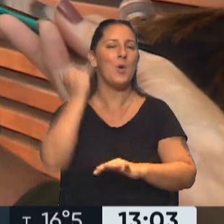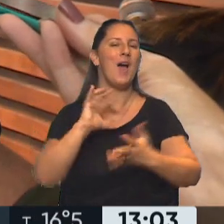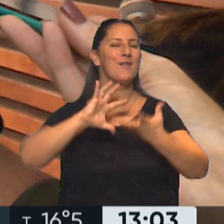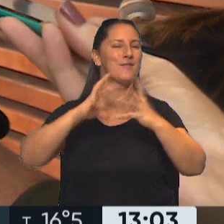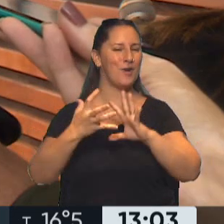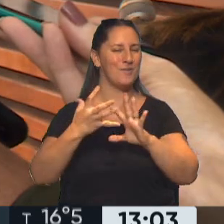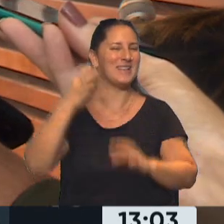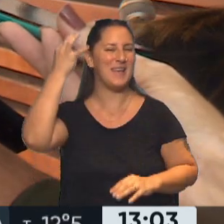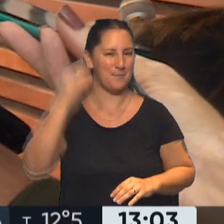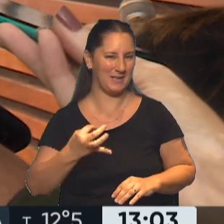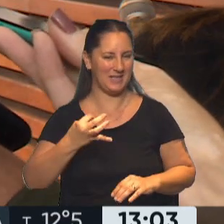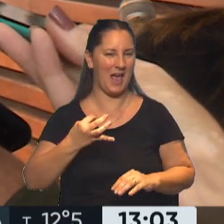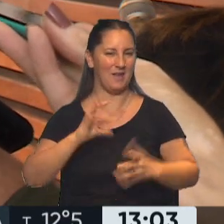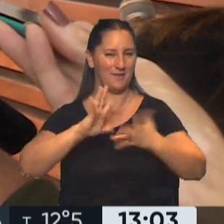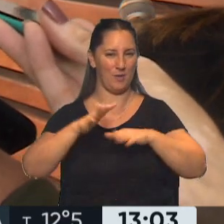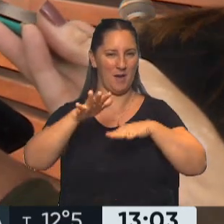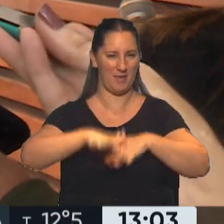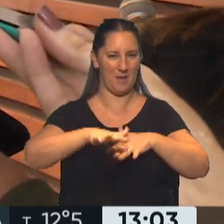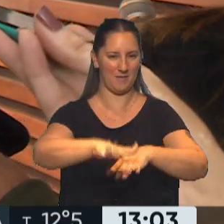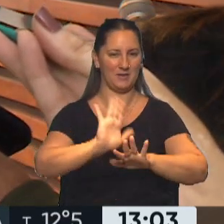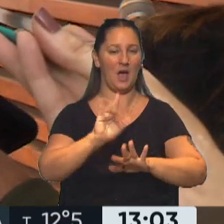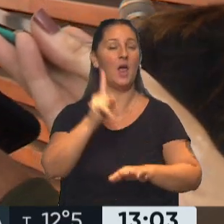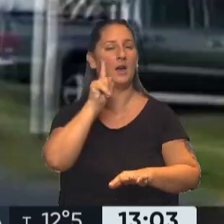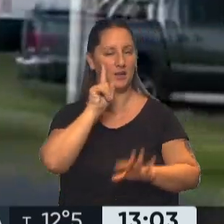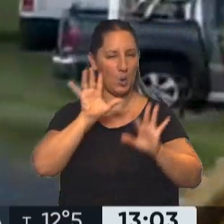el derecho a manifestarse, que hay que también ser muy